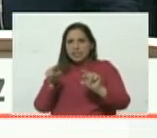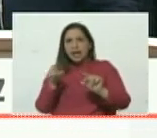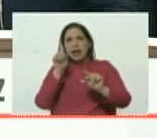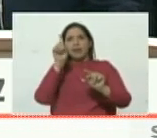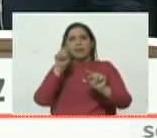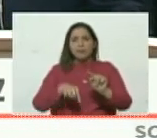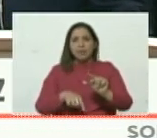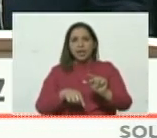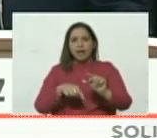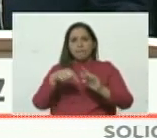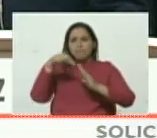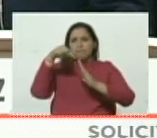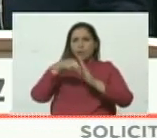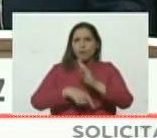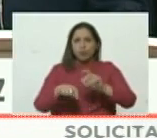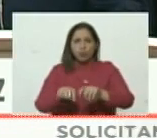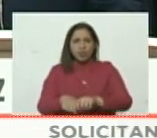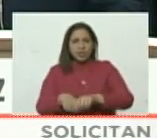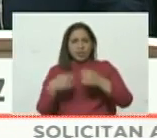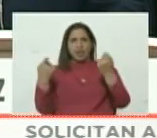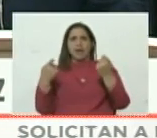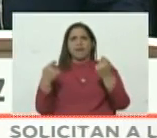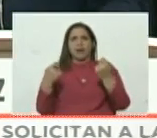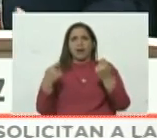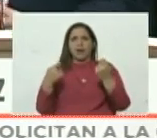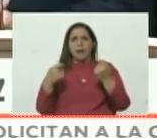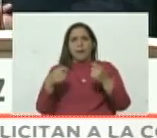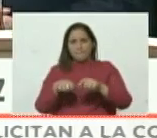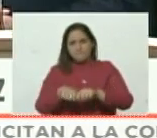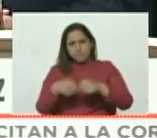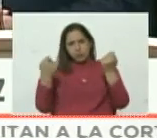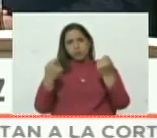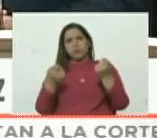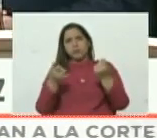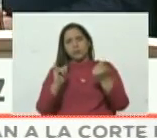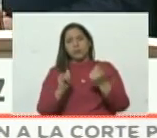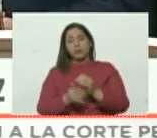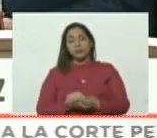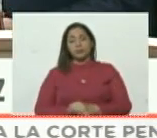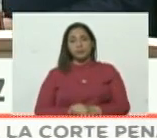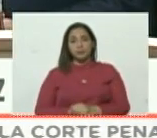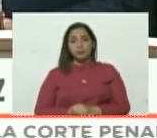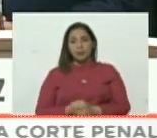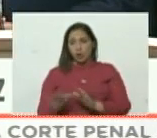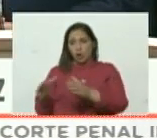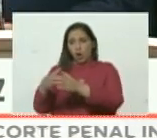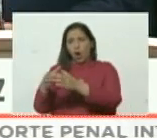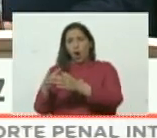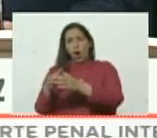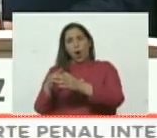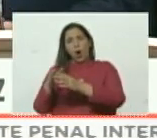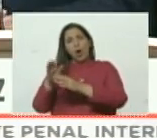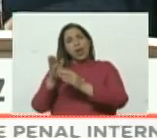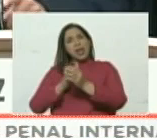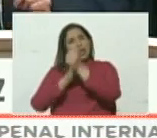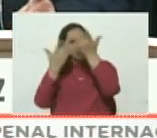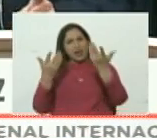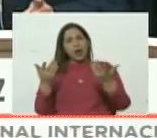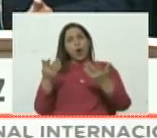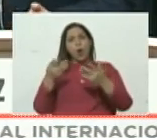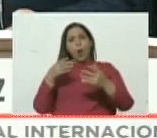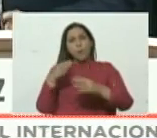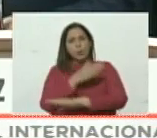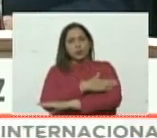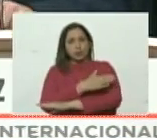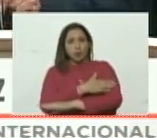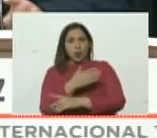el profundo quiebre y el profundo resquebrajamiento que existe en esta dirigencia opositora. Lo único